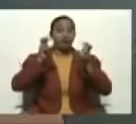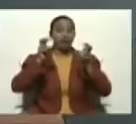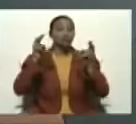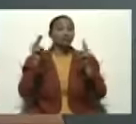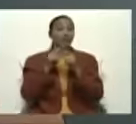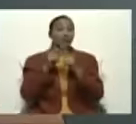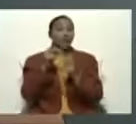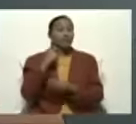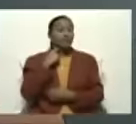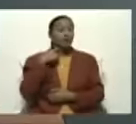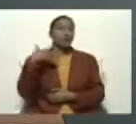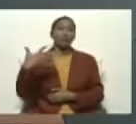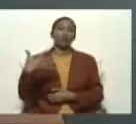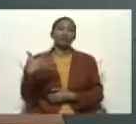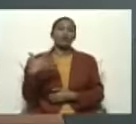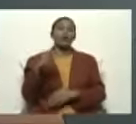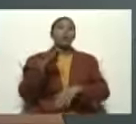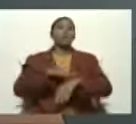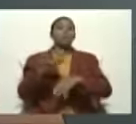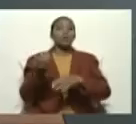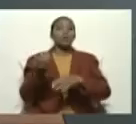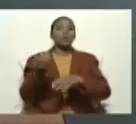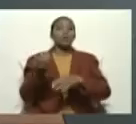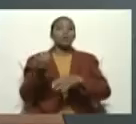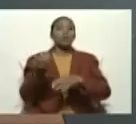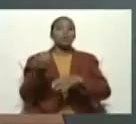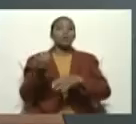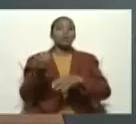porque nació con Fidel.